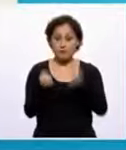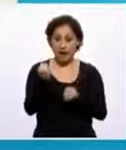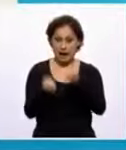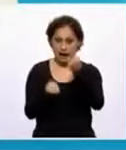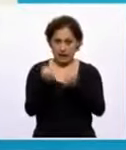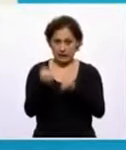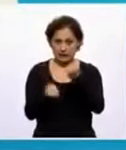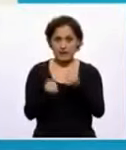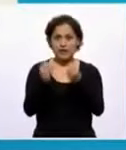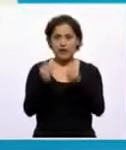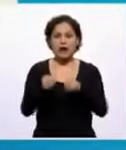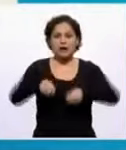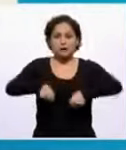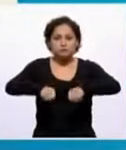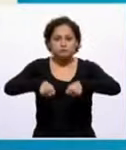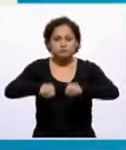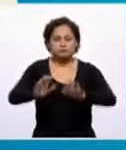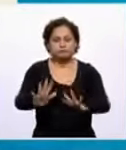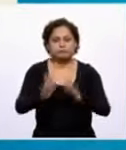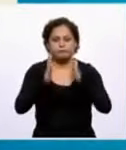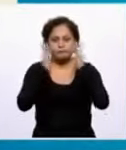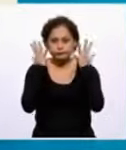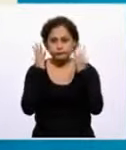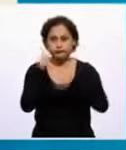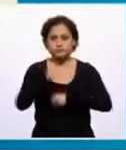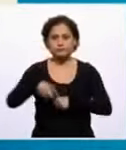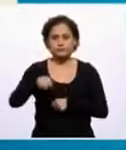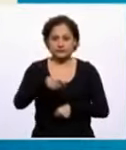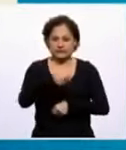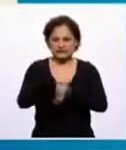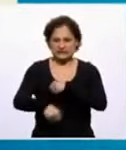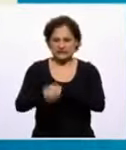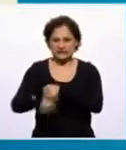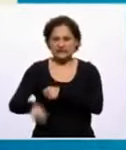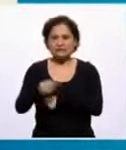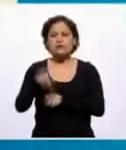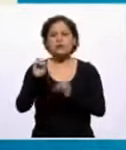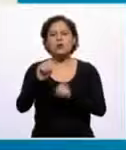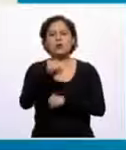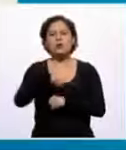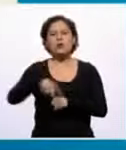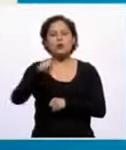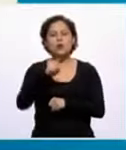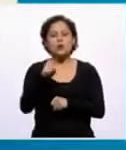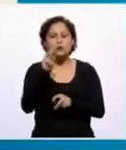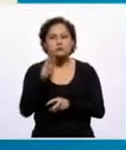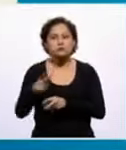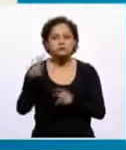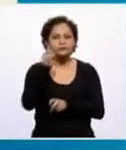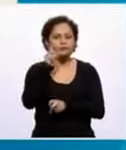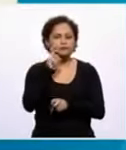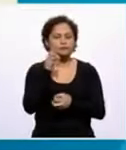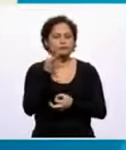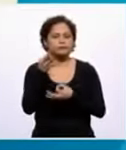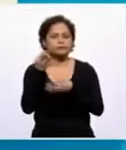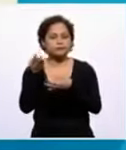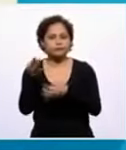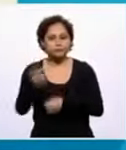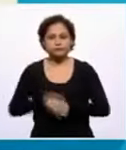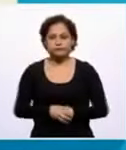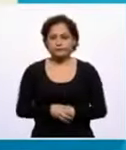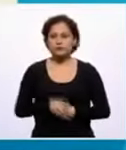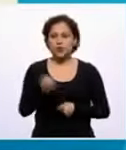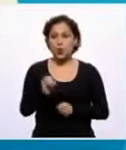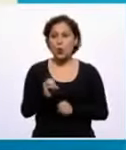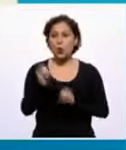o moto a alta velocidad. Cutting. El inicio de prácticas sexuales a temprana edad. Citarte solas con alguien que conociste en